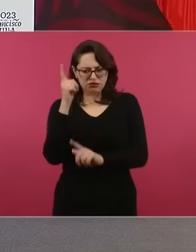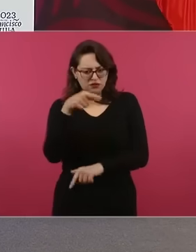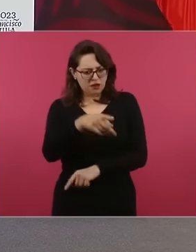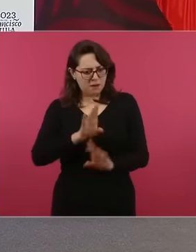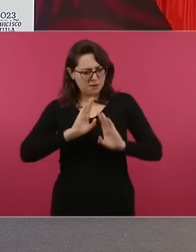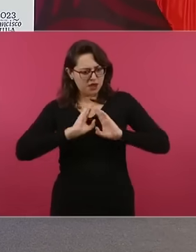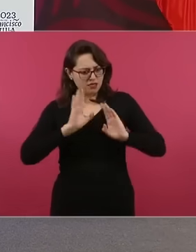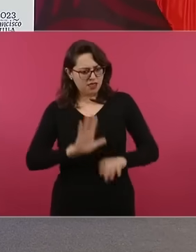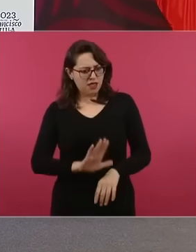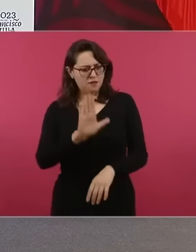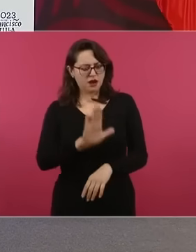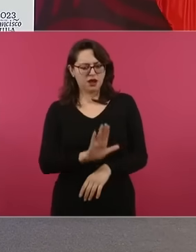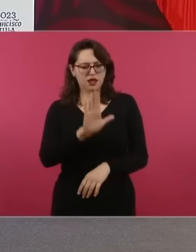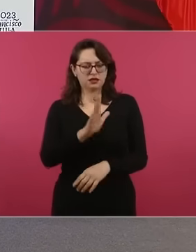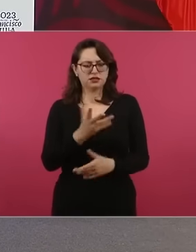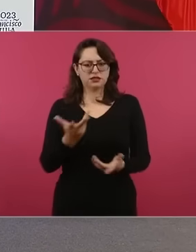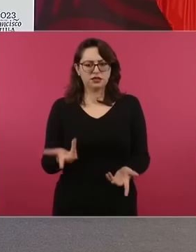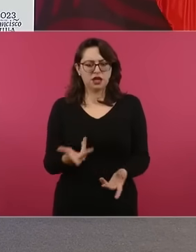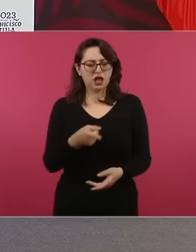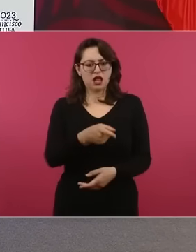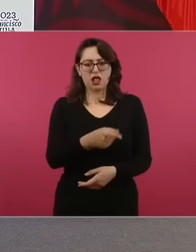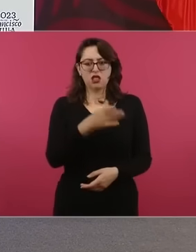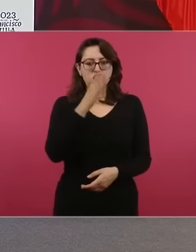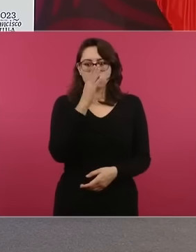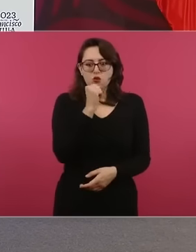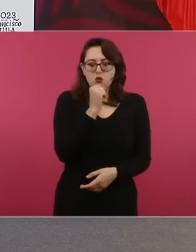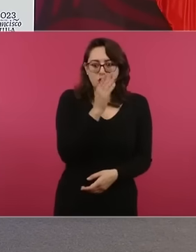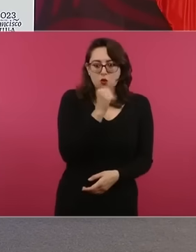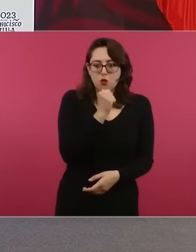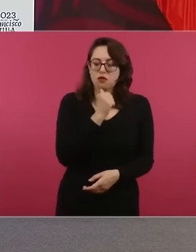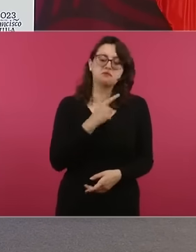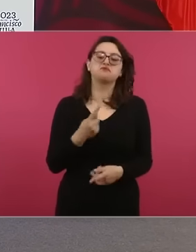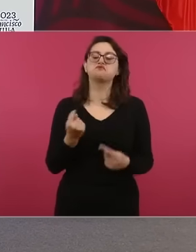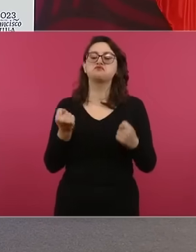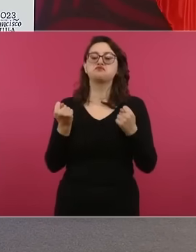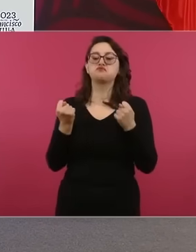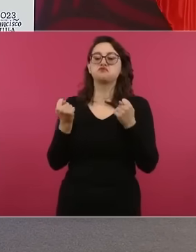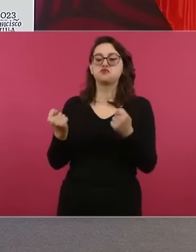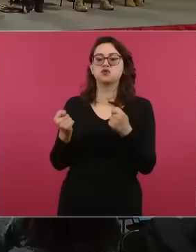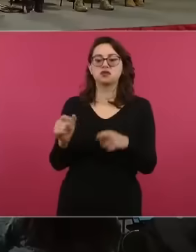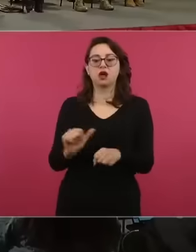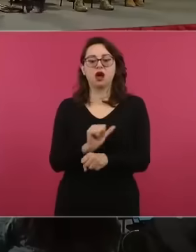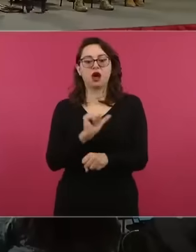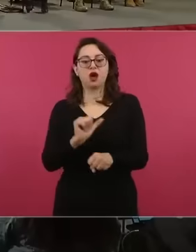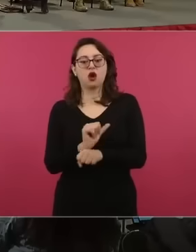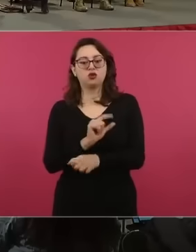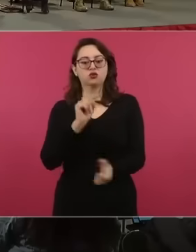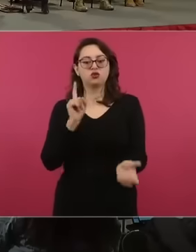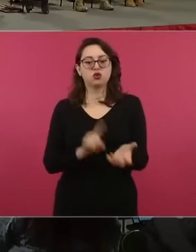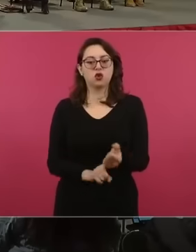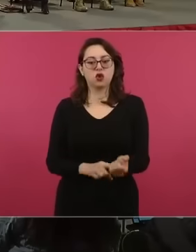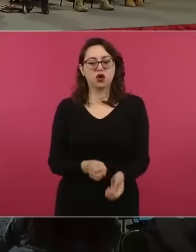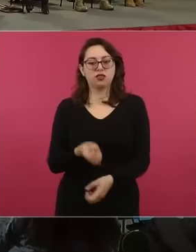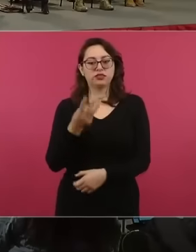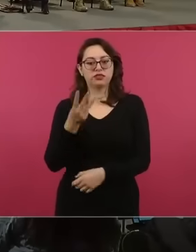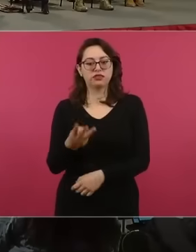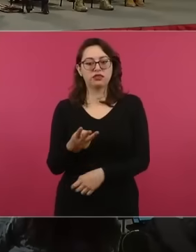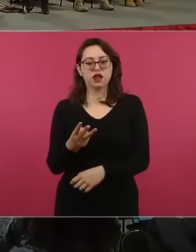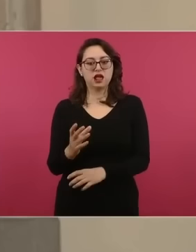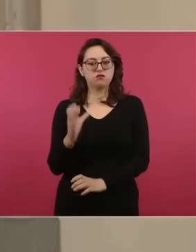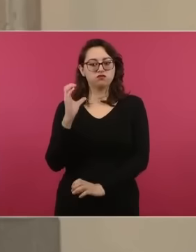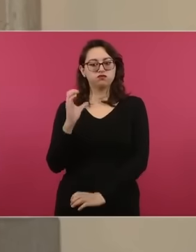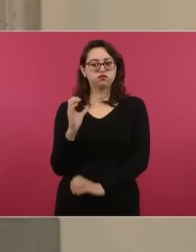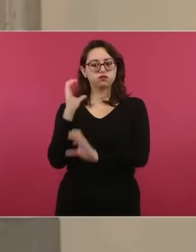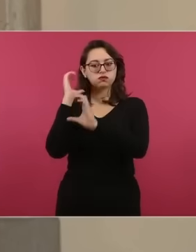quien fue detenido portando una pistola calibre 38 super y en su vehículo transportaba tres fusiles calibre